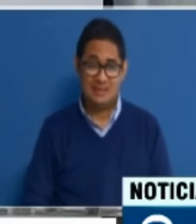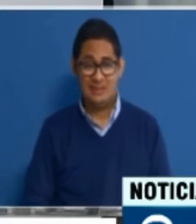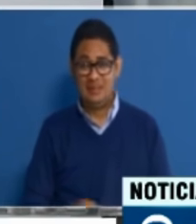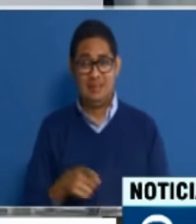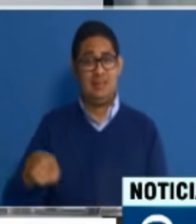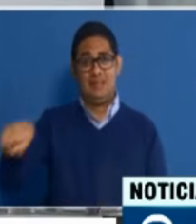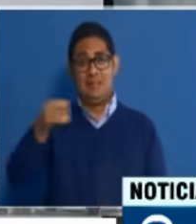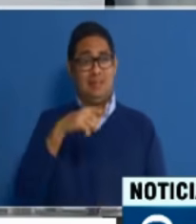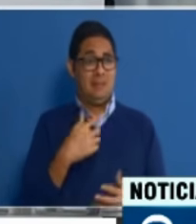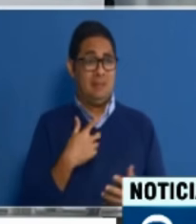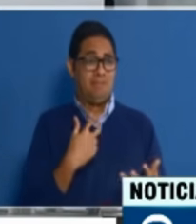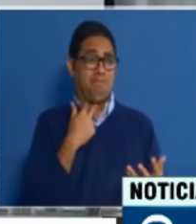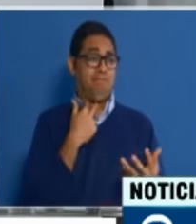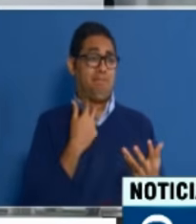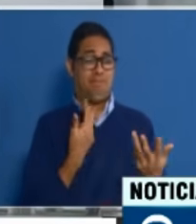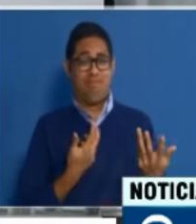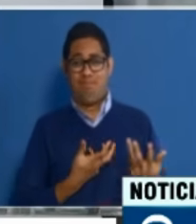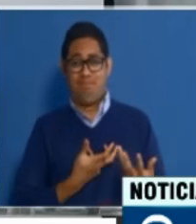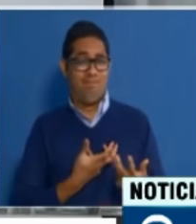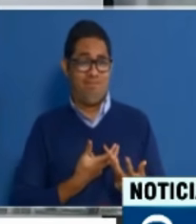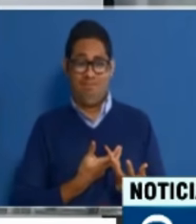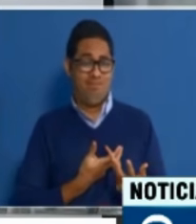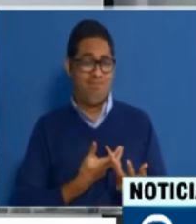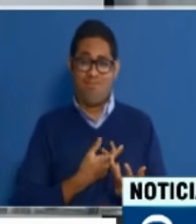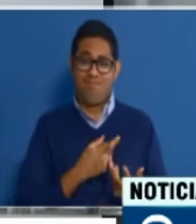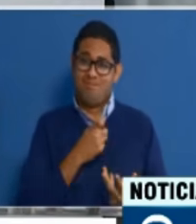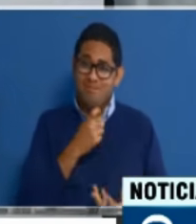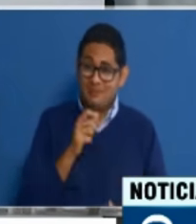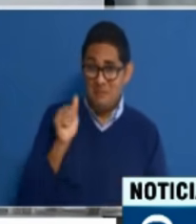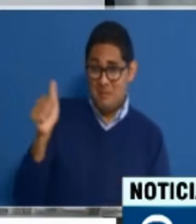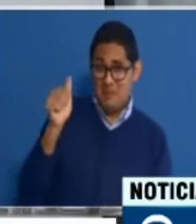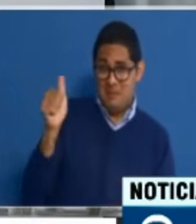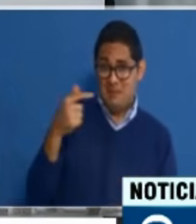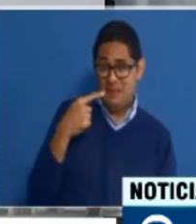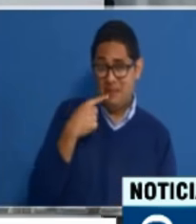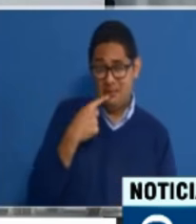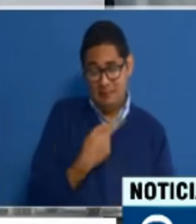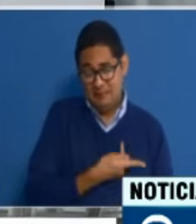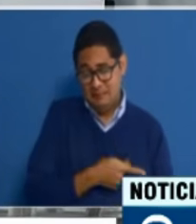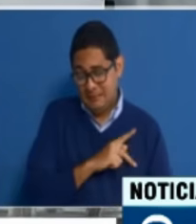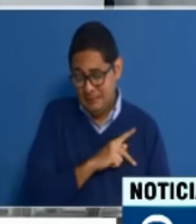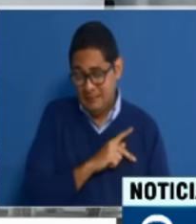para todos nosotros, y en el caso particular mío,